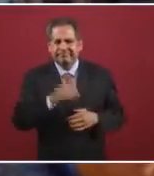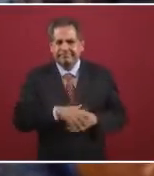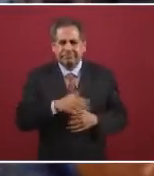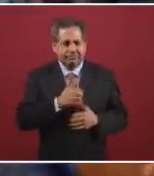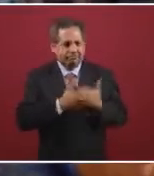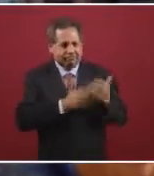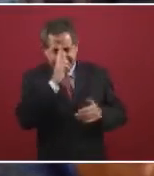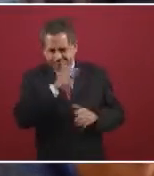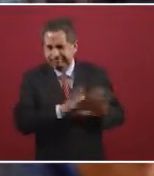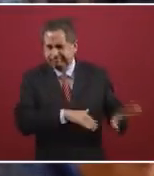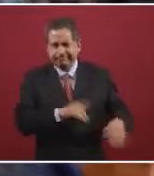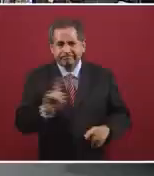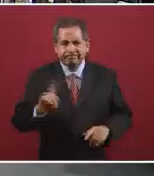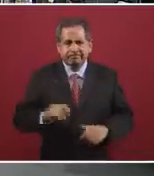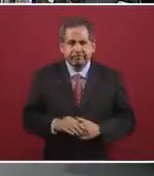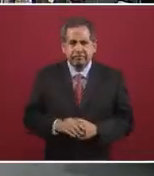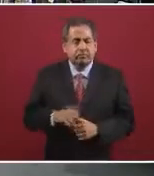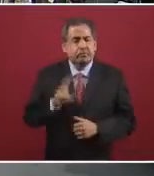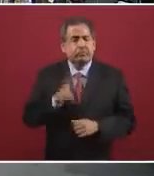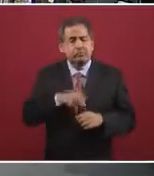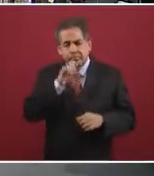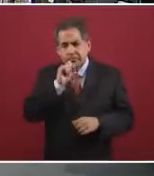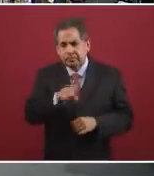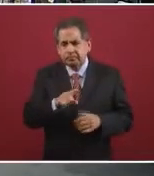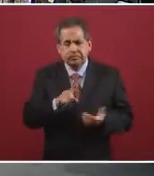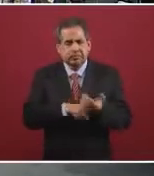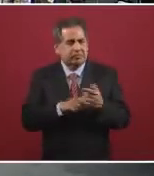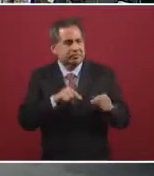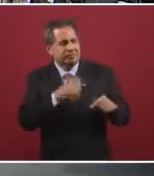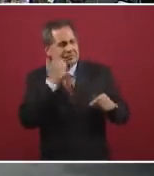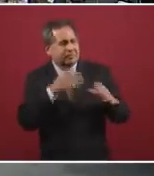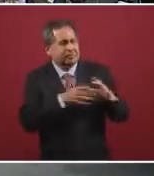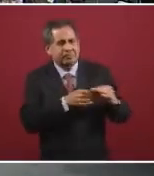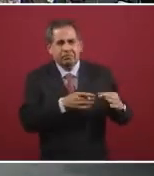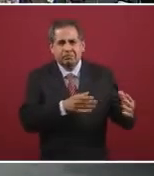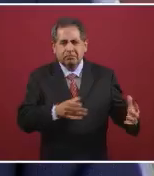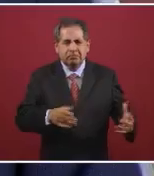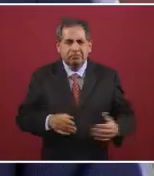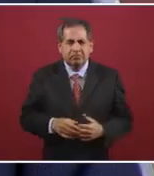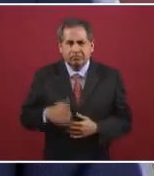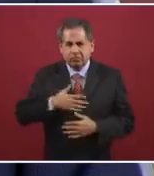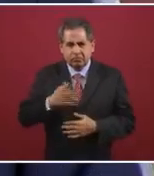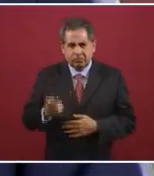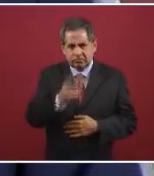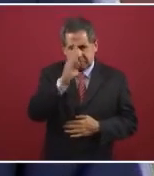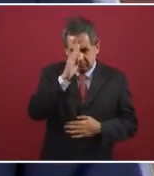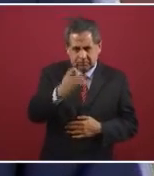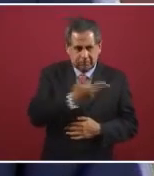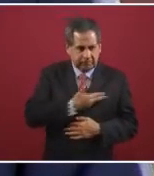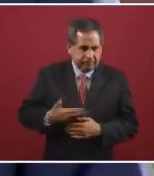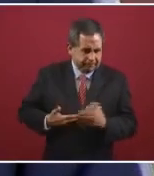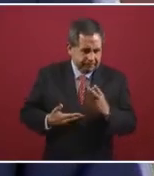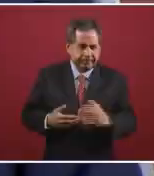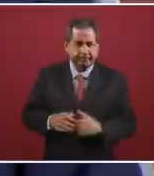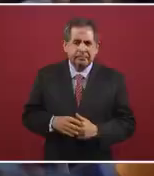respetos, porque también he estado en esas trincheras. Le pregunto, presidente,